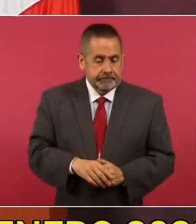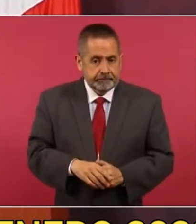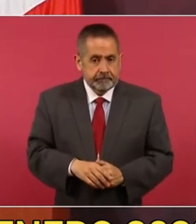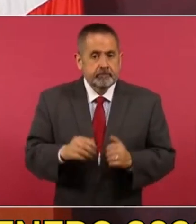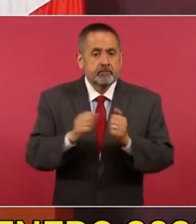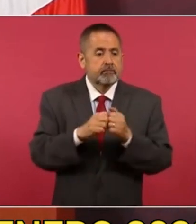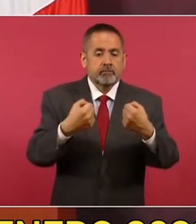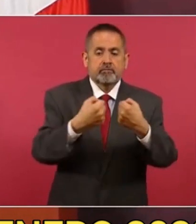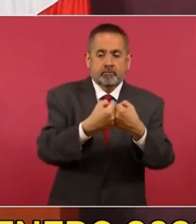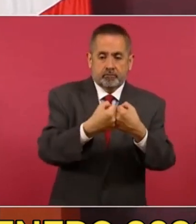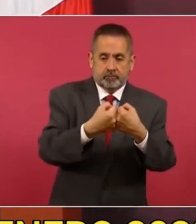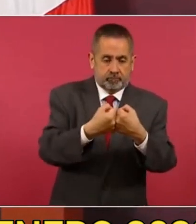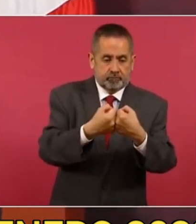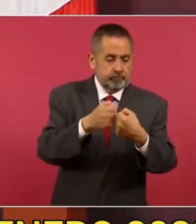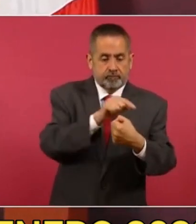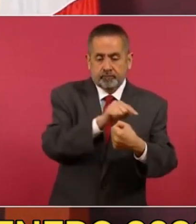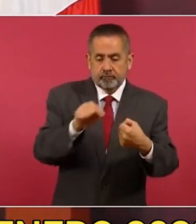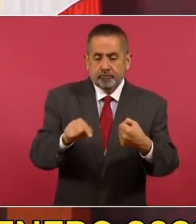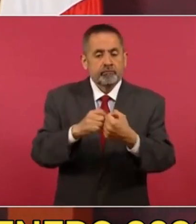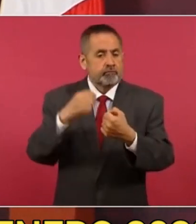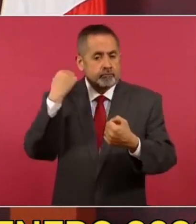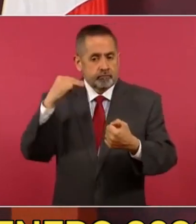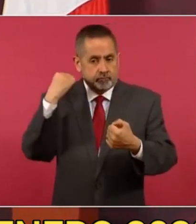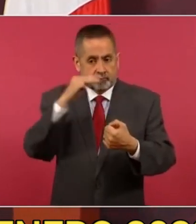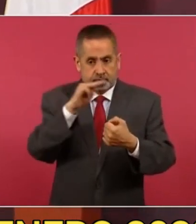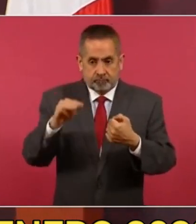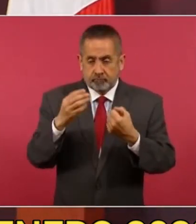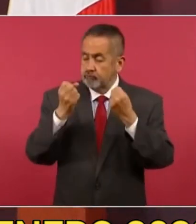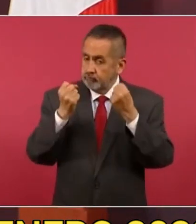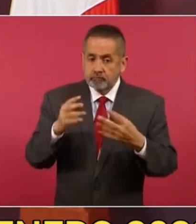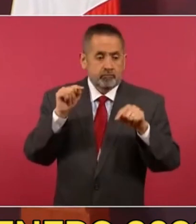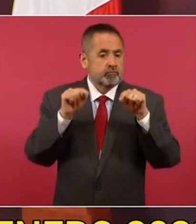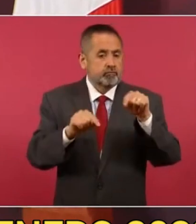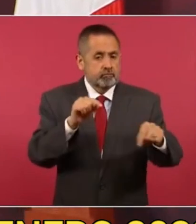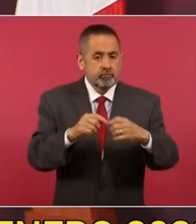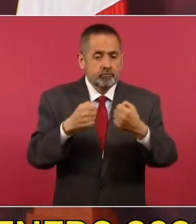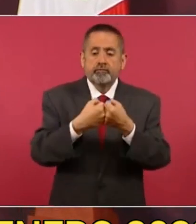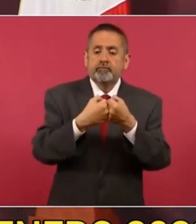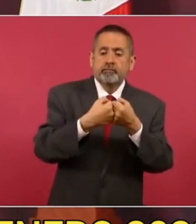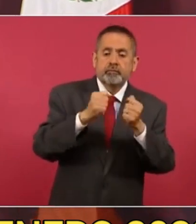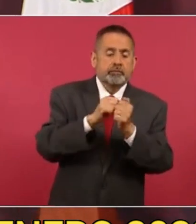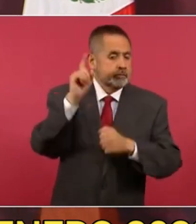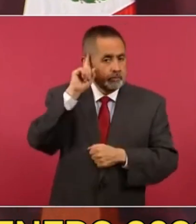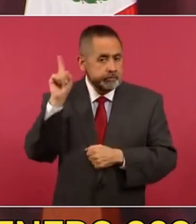en los límites con Michoacán, en los límites con Zacatecas,